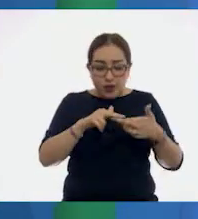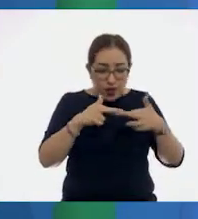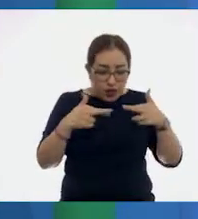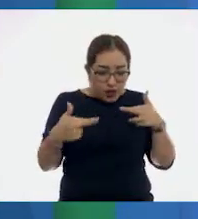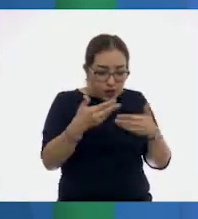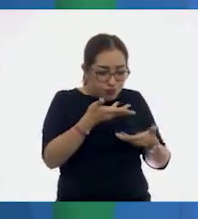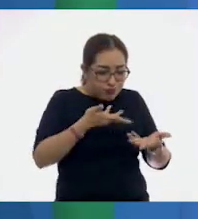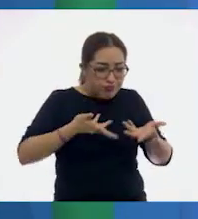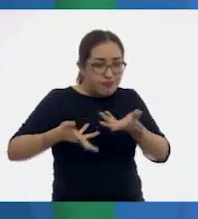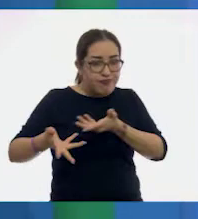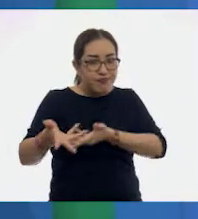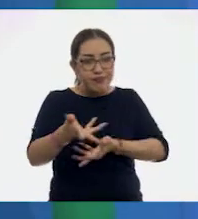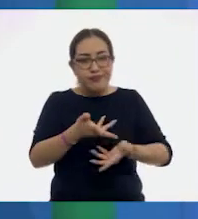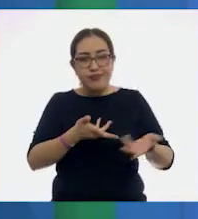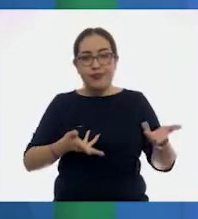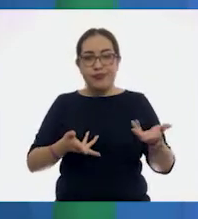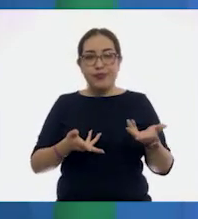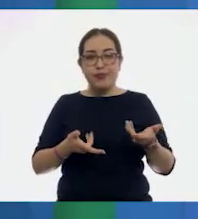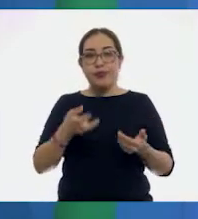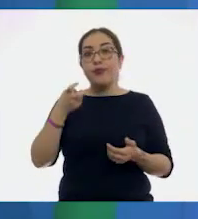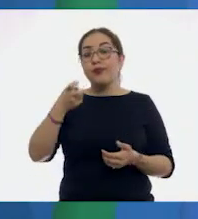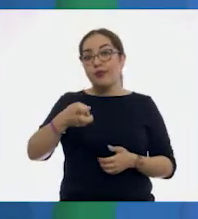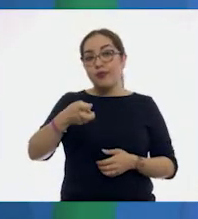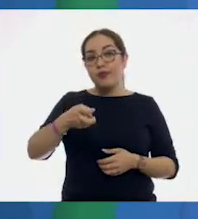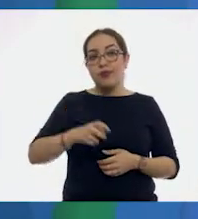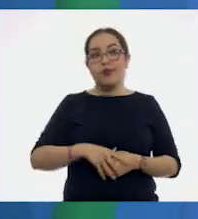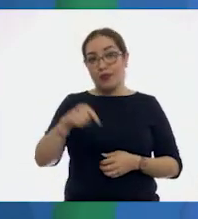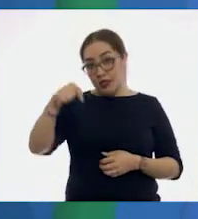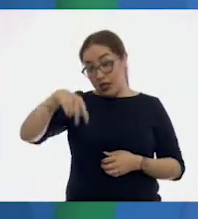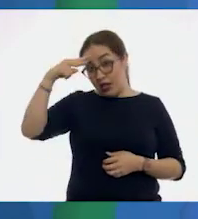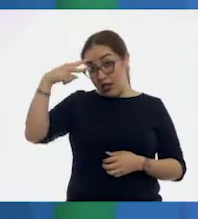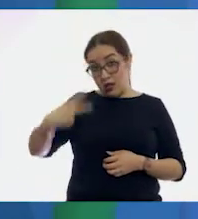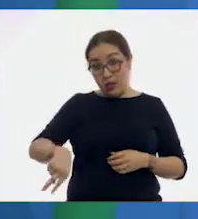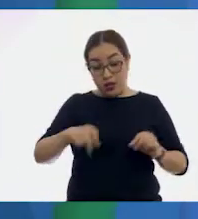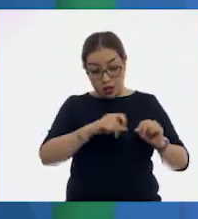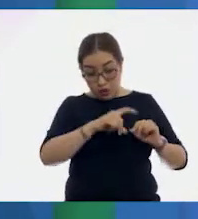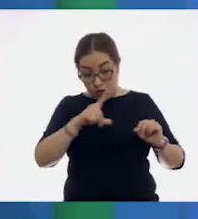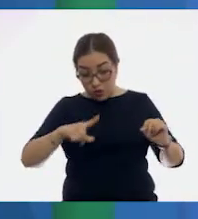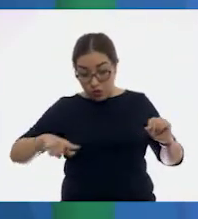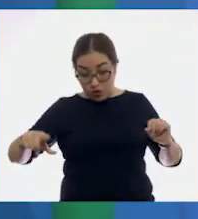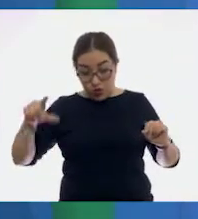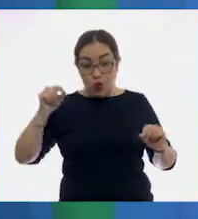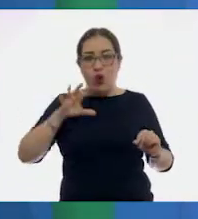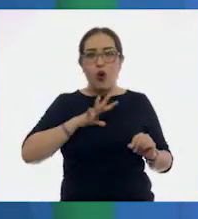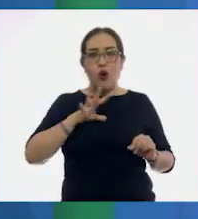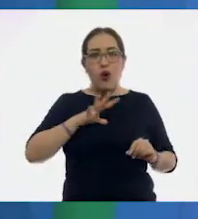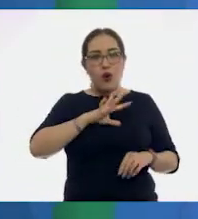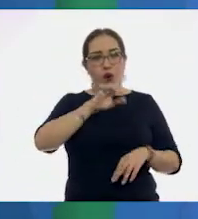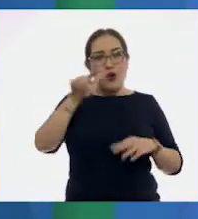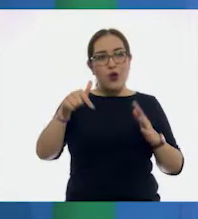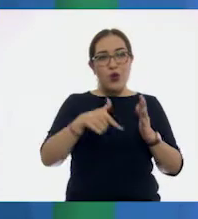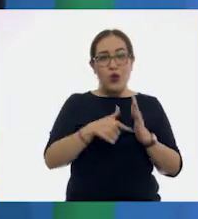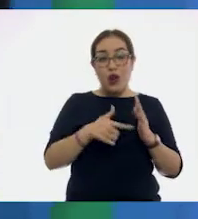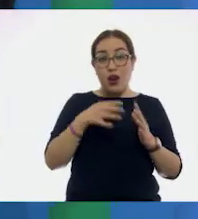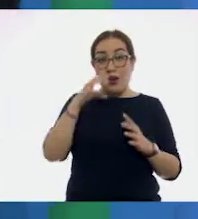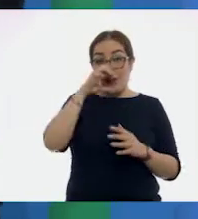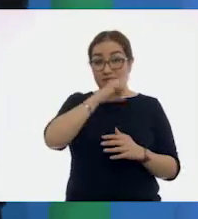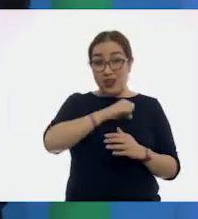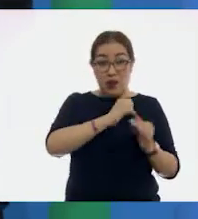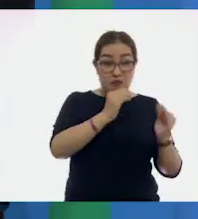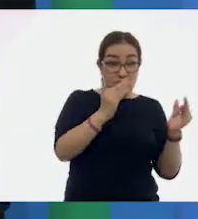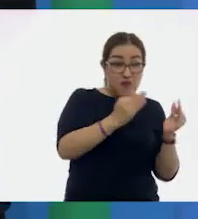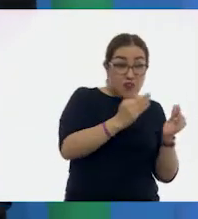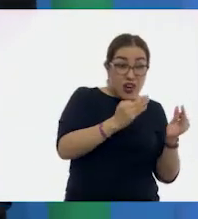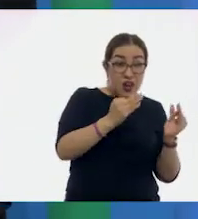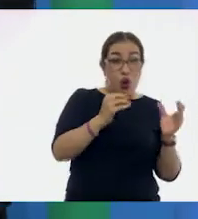sí. De acuerdo con que México está ubicado en una zona tropical, en donde el clima no es extremo, ni tan frío como en